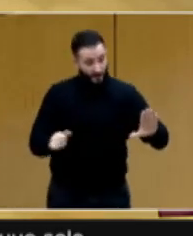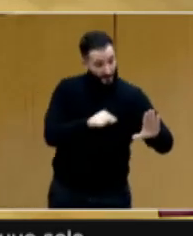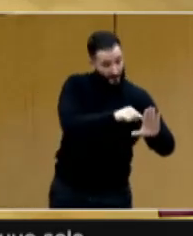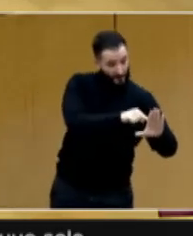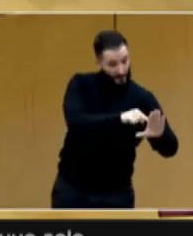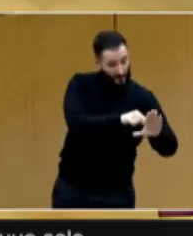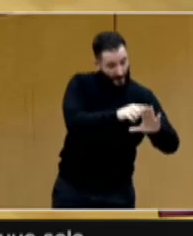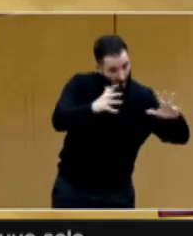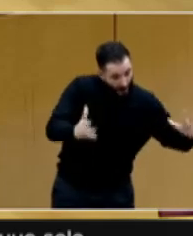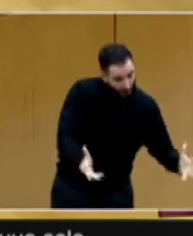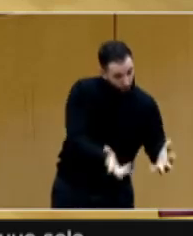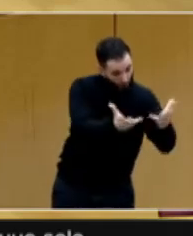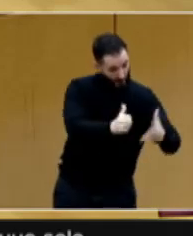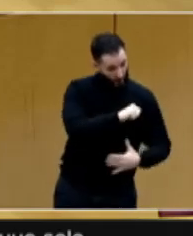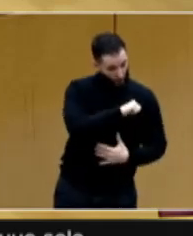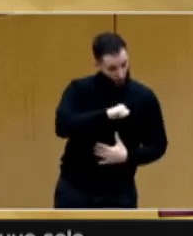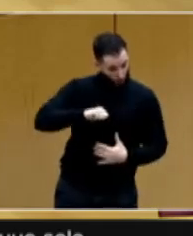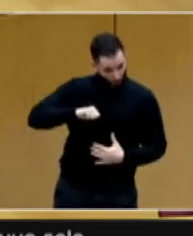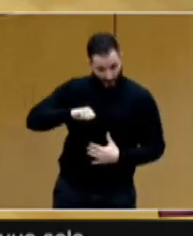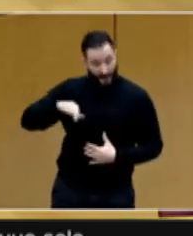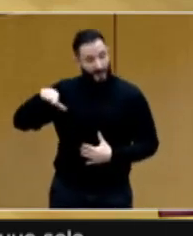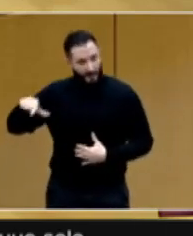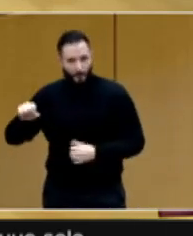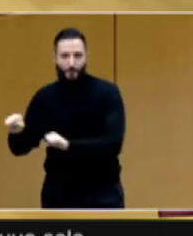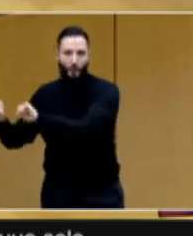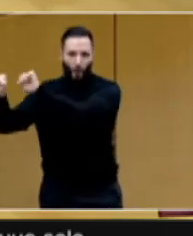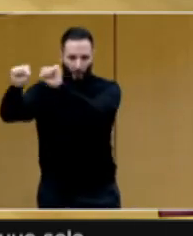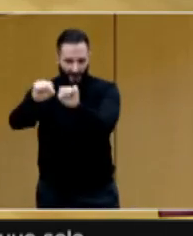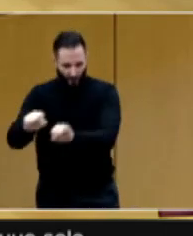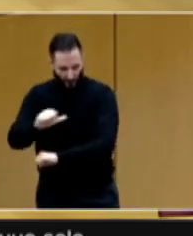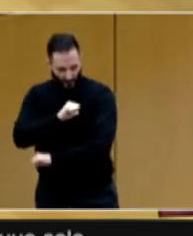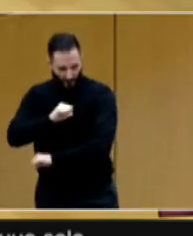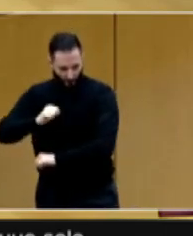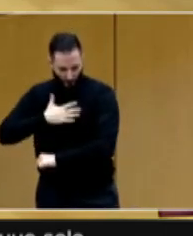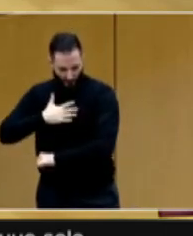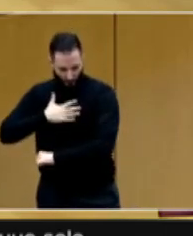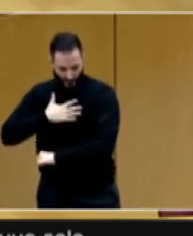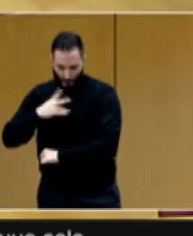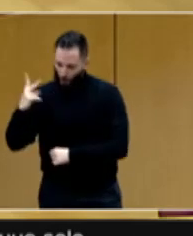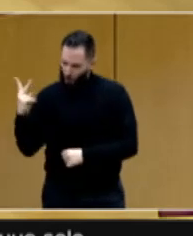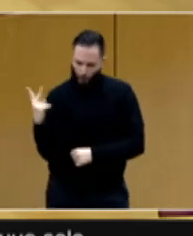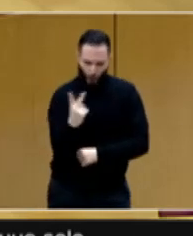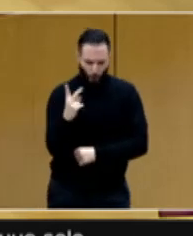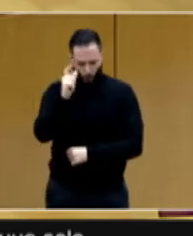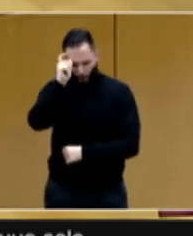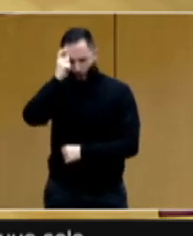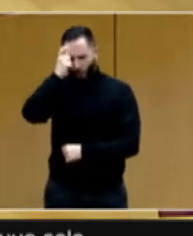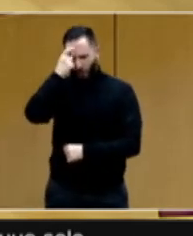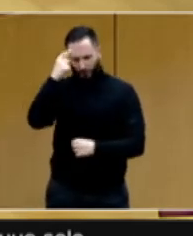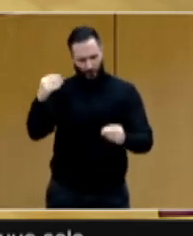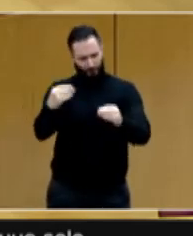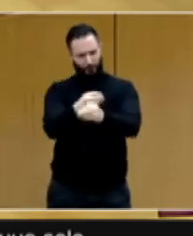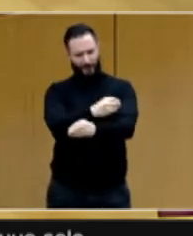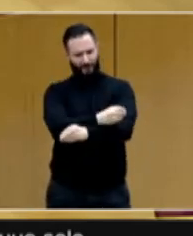de la autonomía y protección patrimonial cuando son dos conceptos que deben ir Unidos Por qué solo